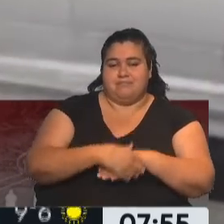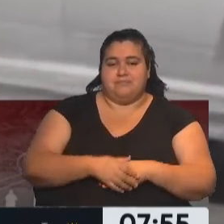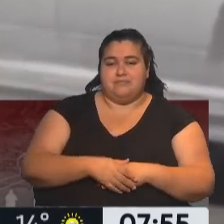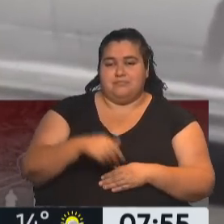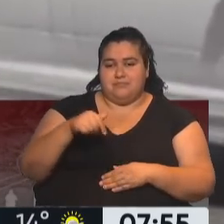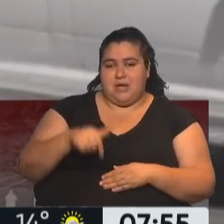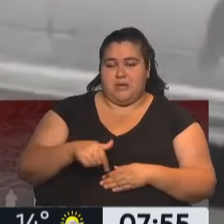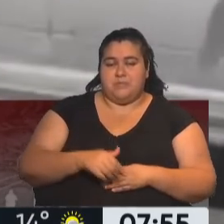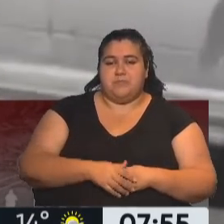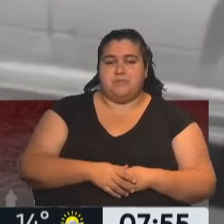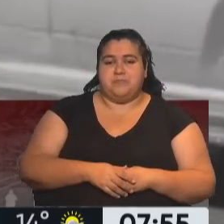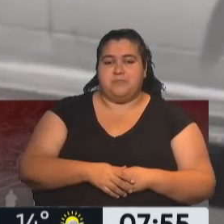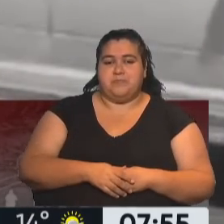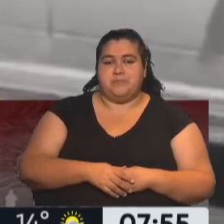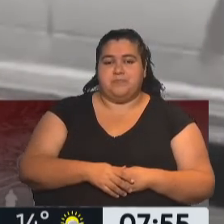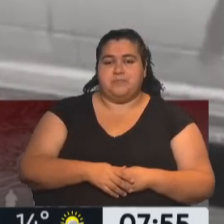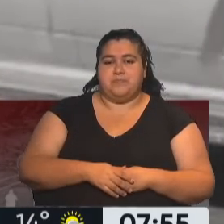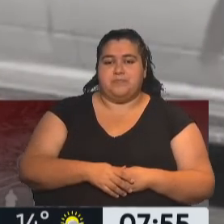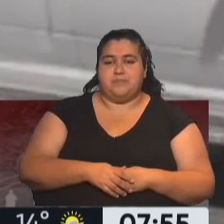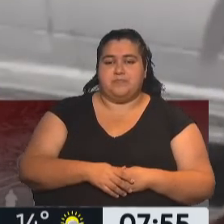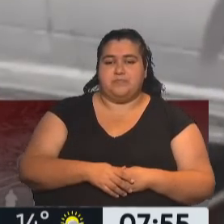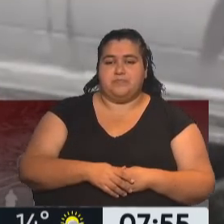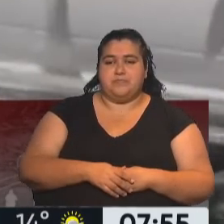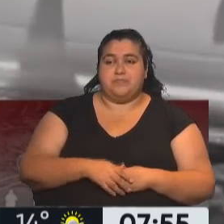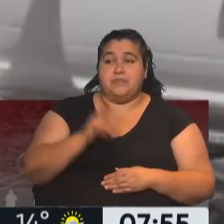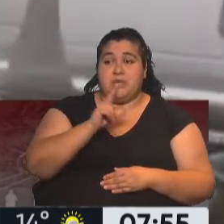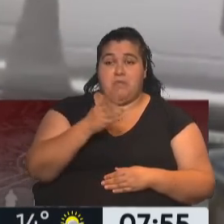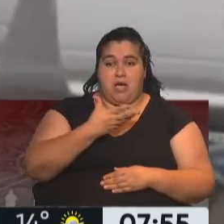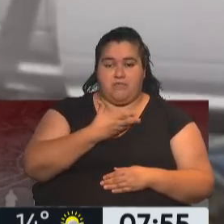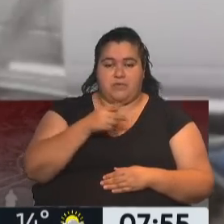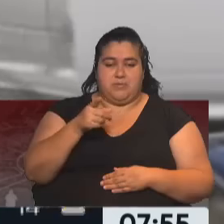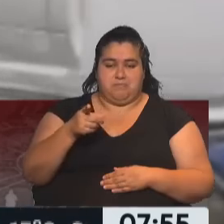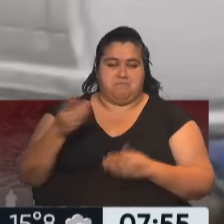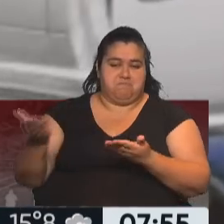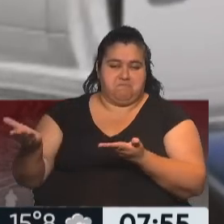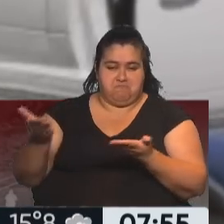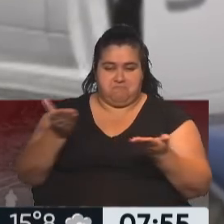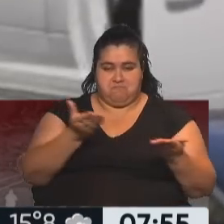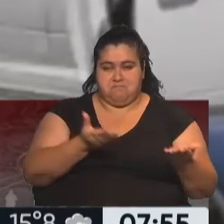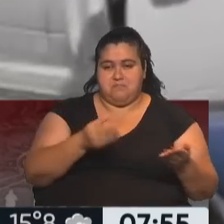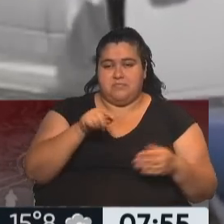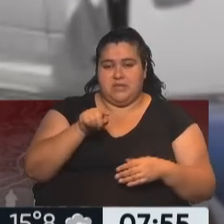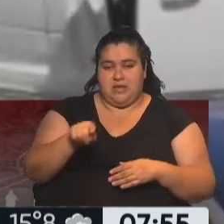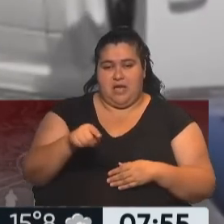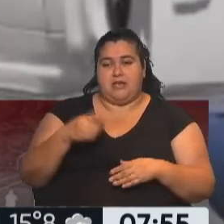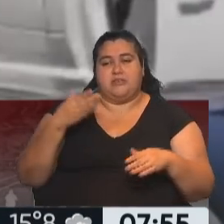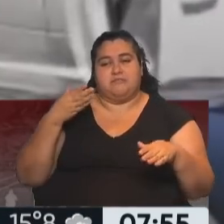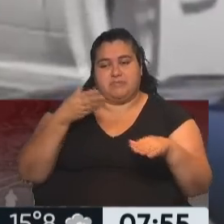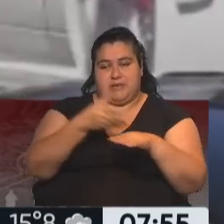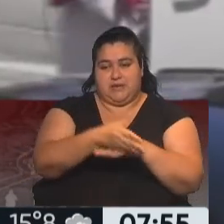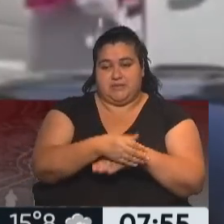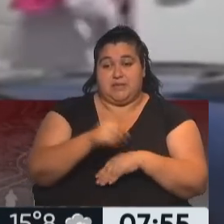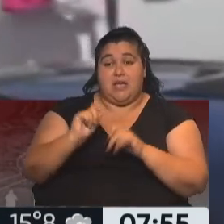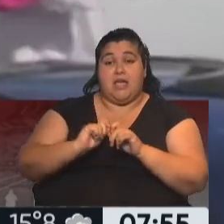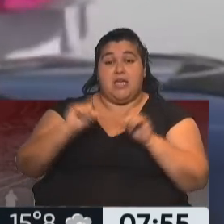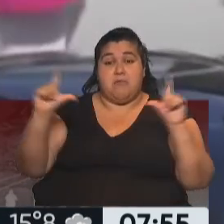ahora el féretro con los restos mortales del Papa y en eso se lo carga y se lo ingresa, ¿no? Las imágenes